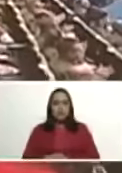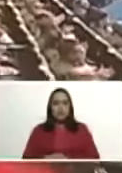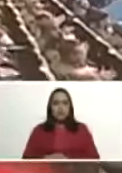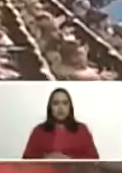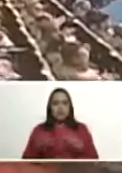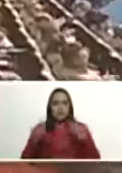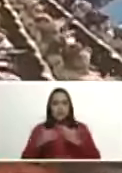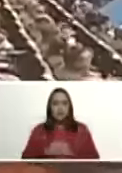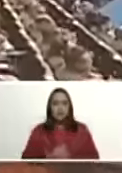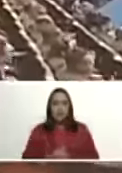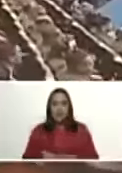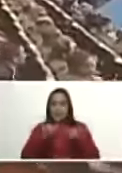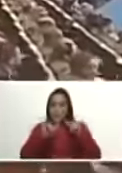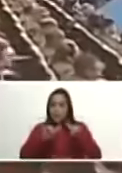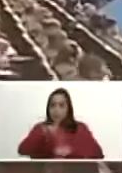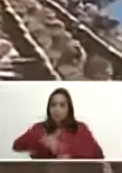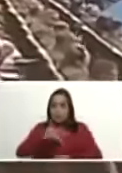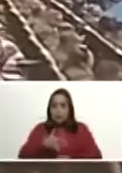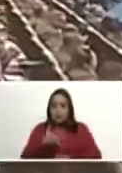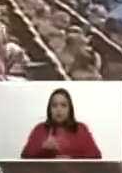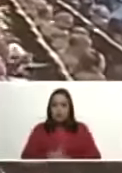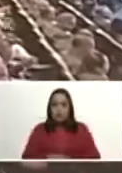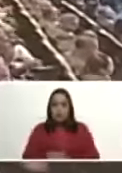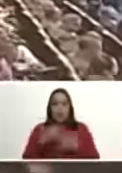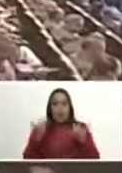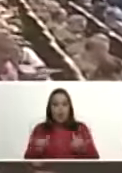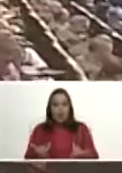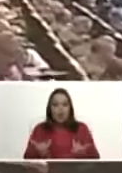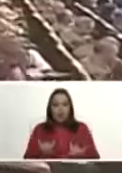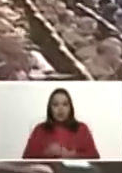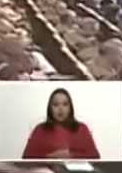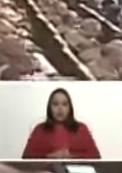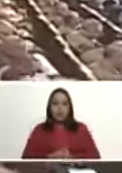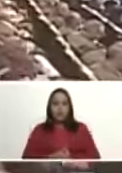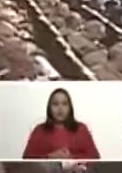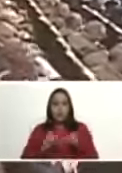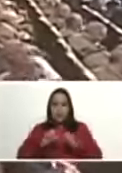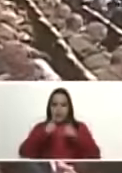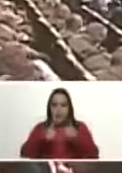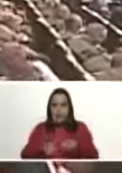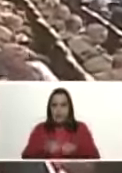En ese espíritu procedo entonces a